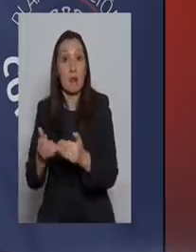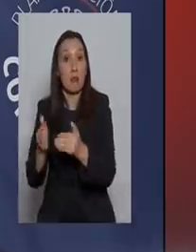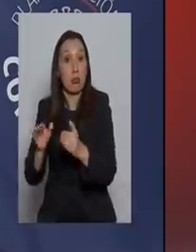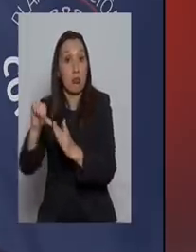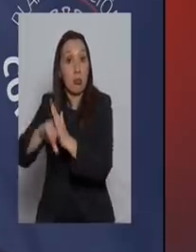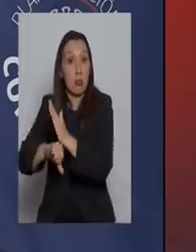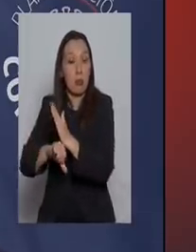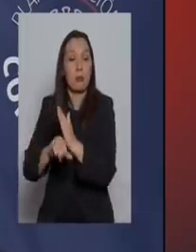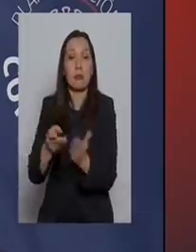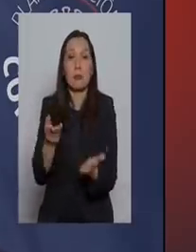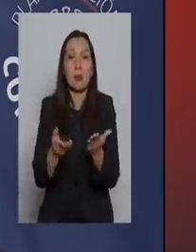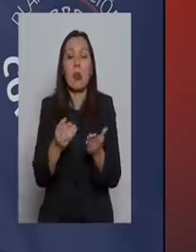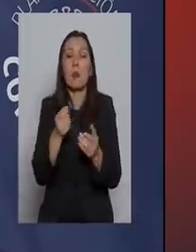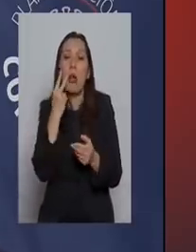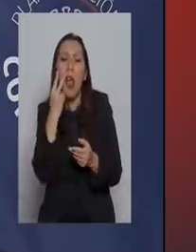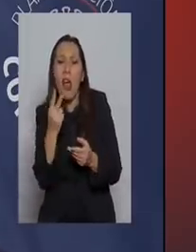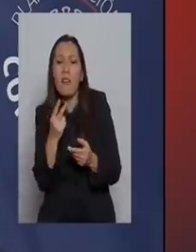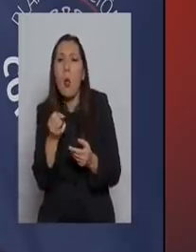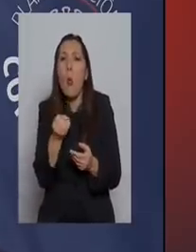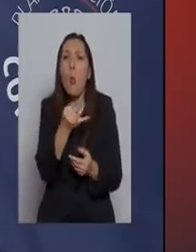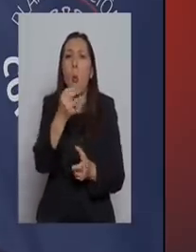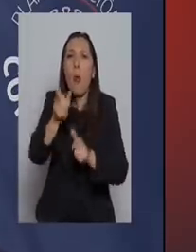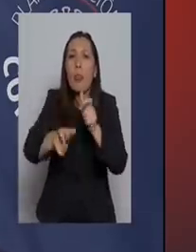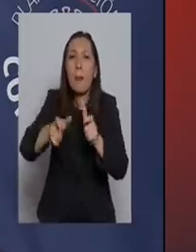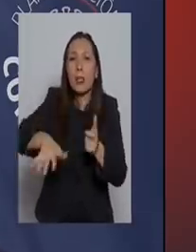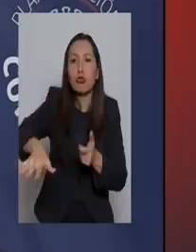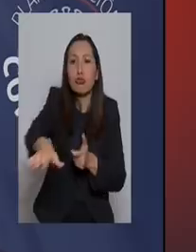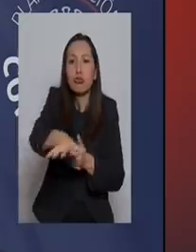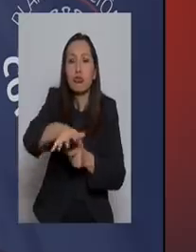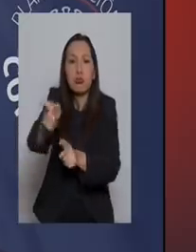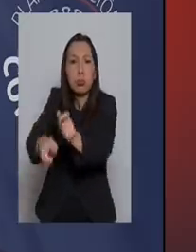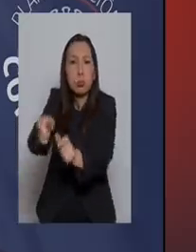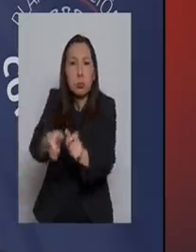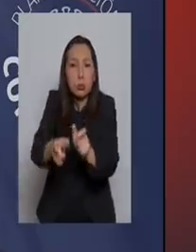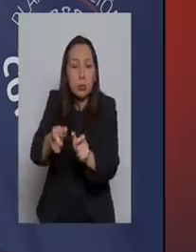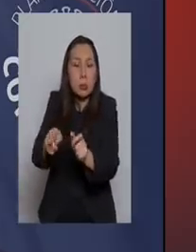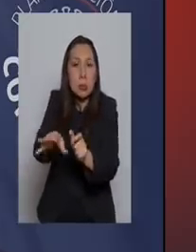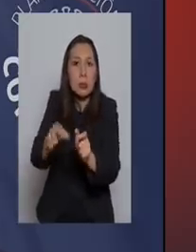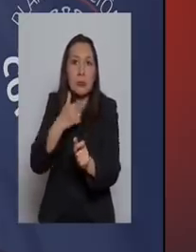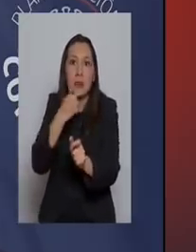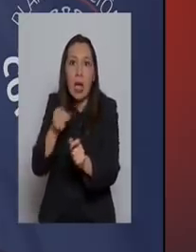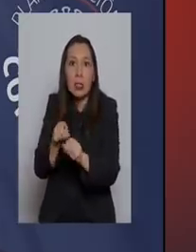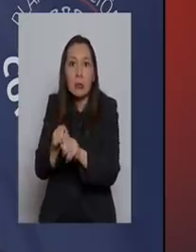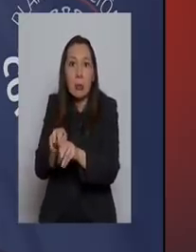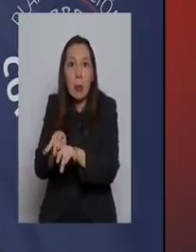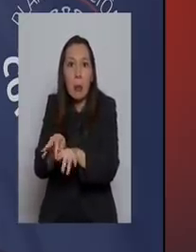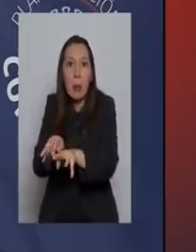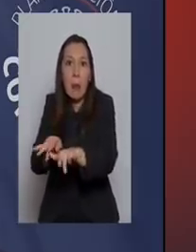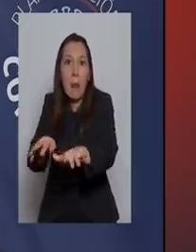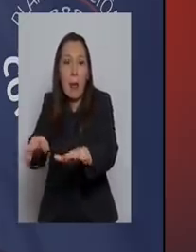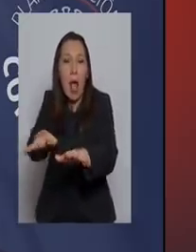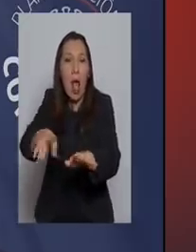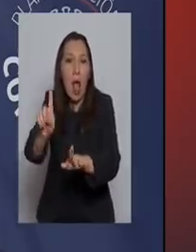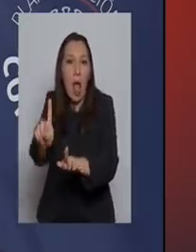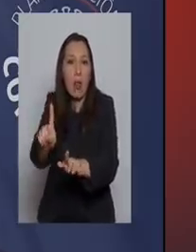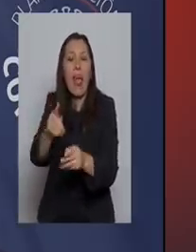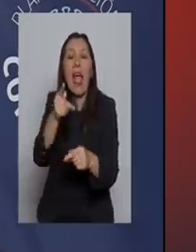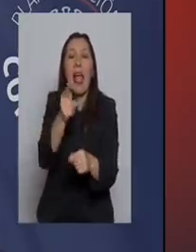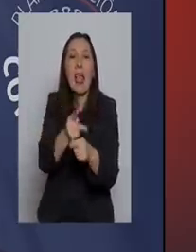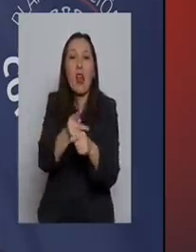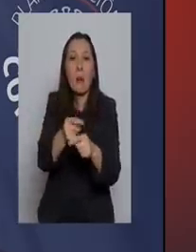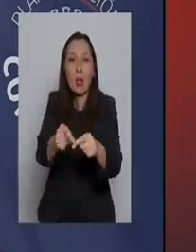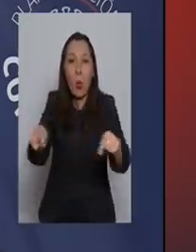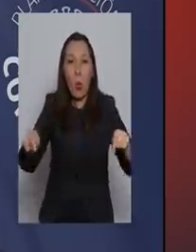fundamentalmente por la masa o la densidad de población potencialmente infectante en cada